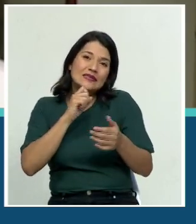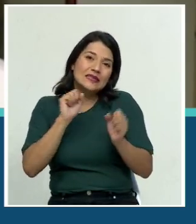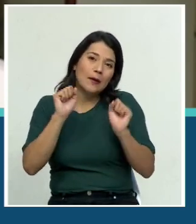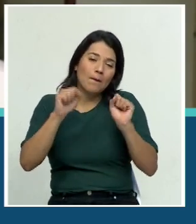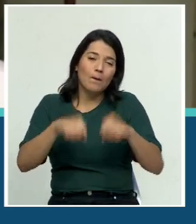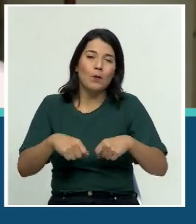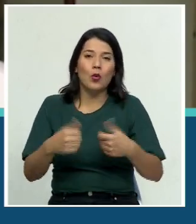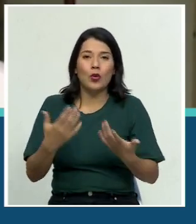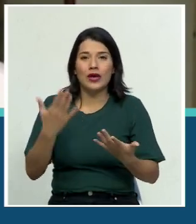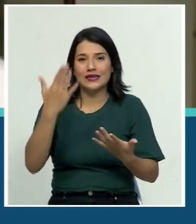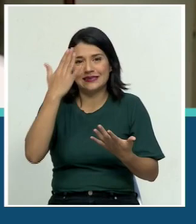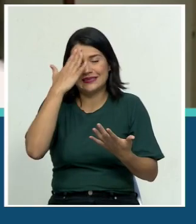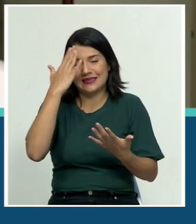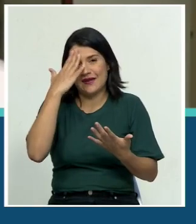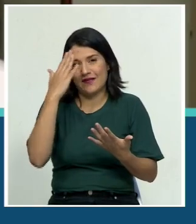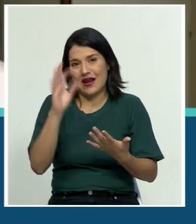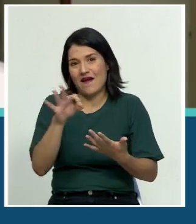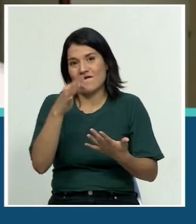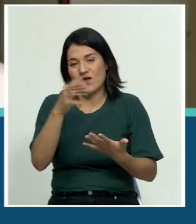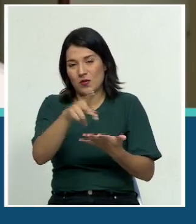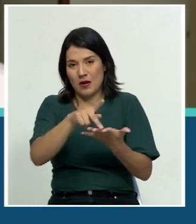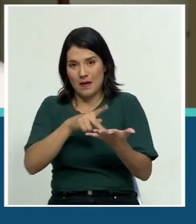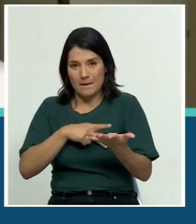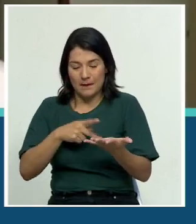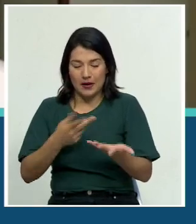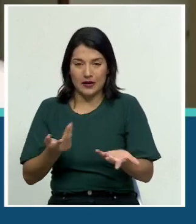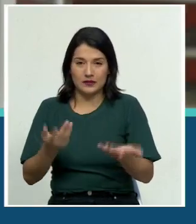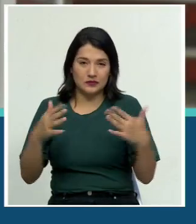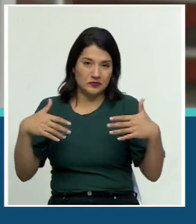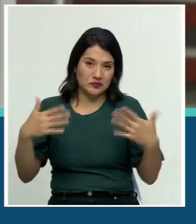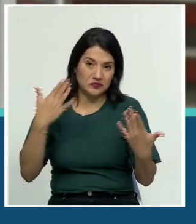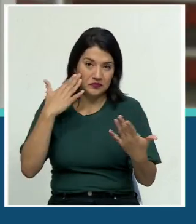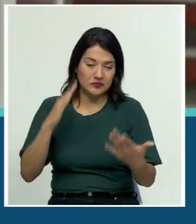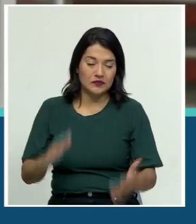posible pago en tractos o algún tipo de negociación.